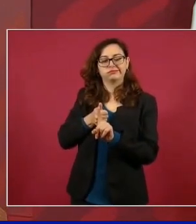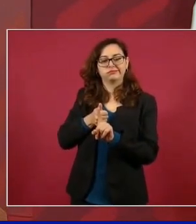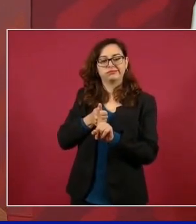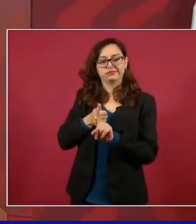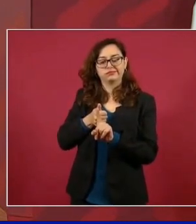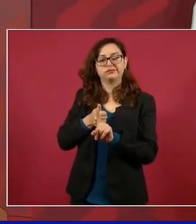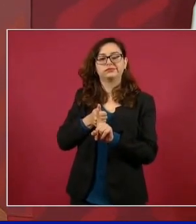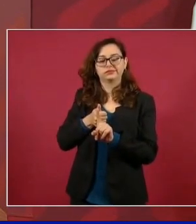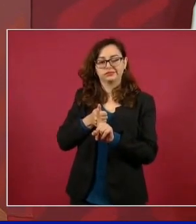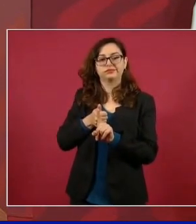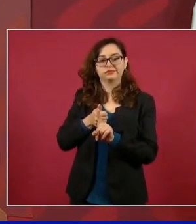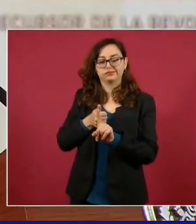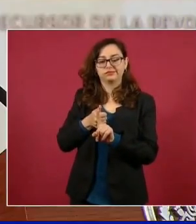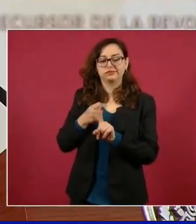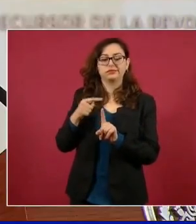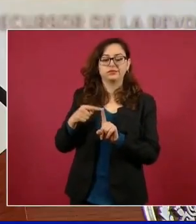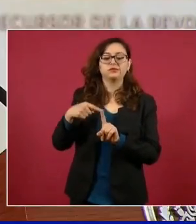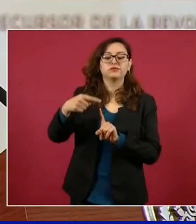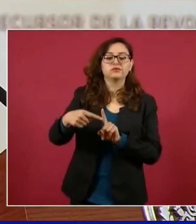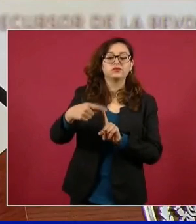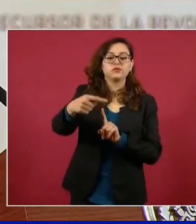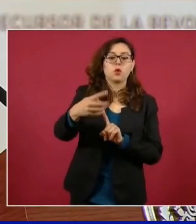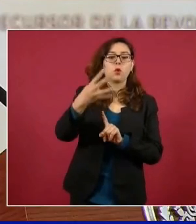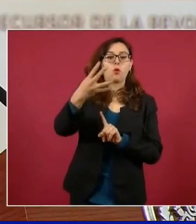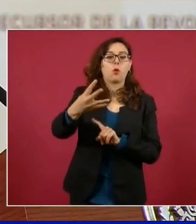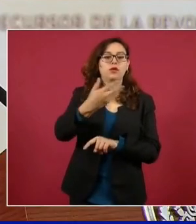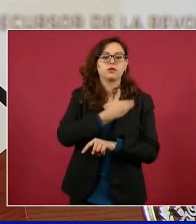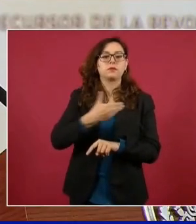Y él es el creador